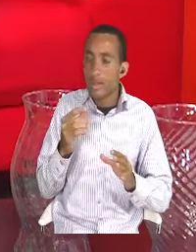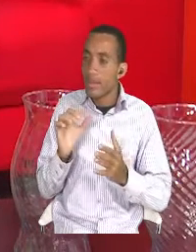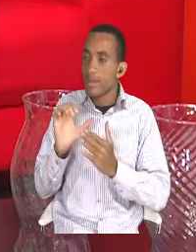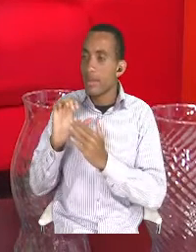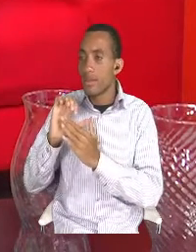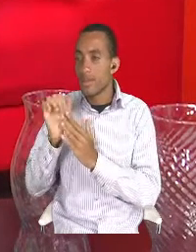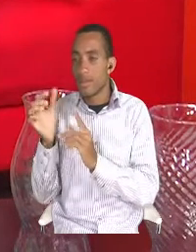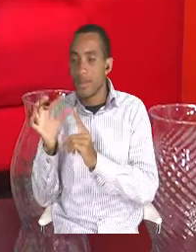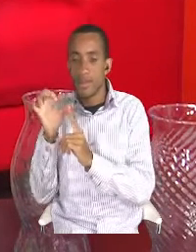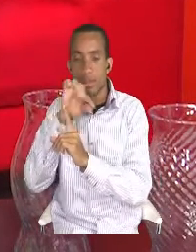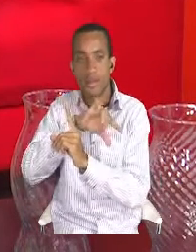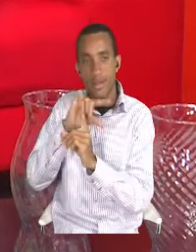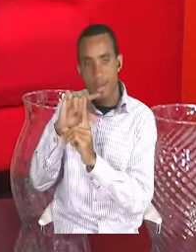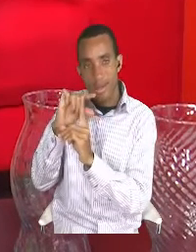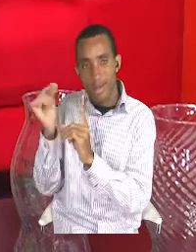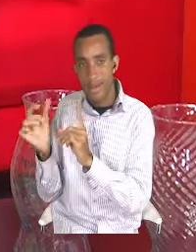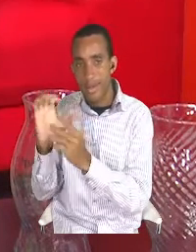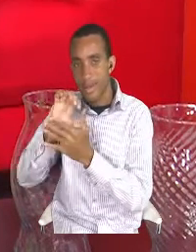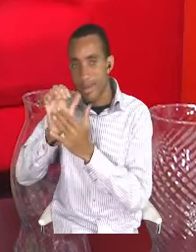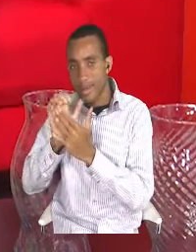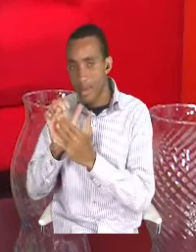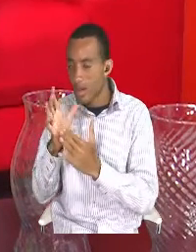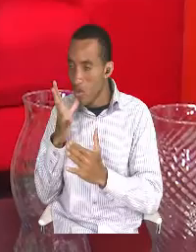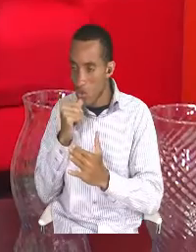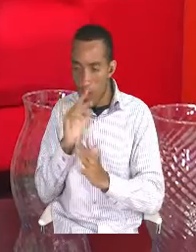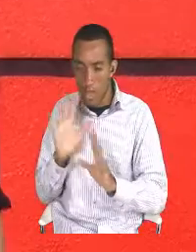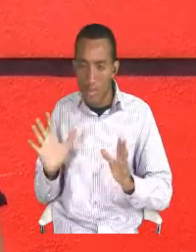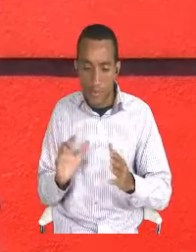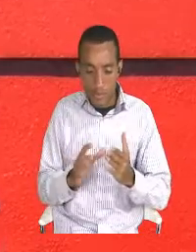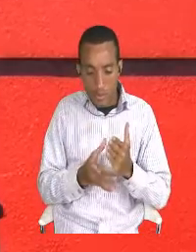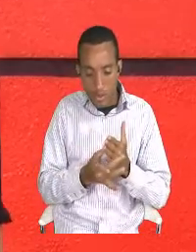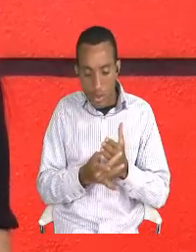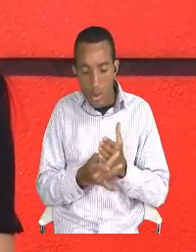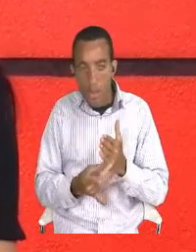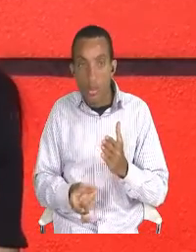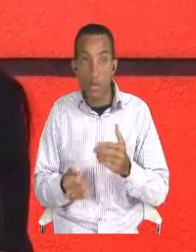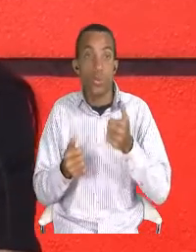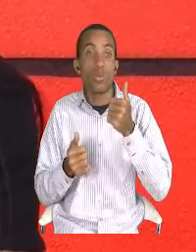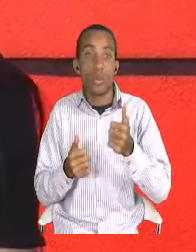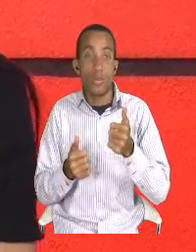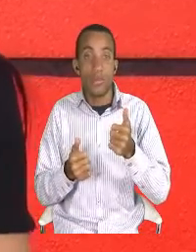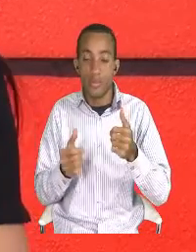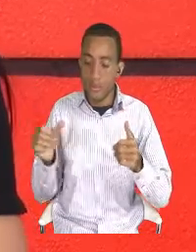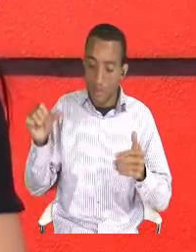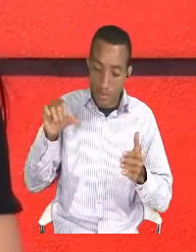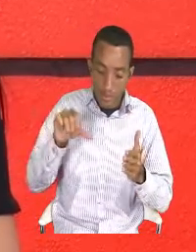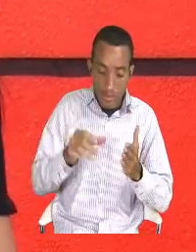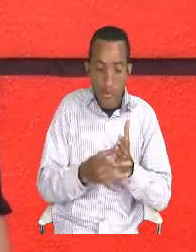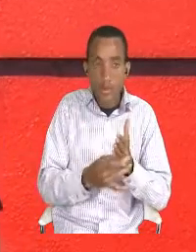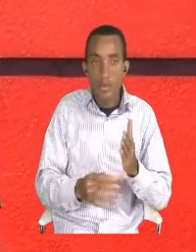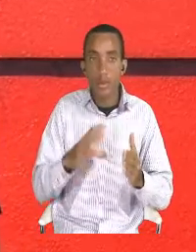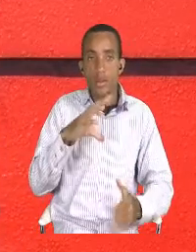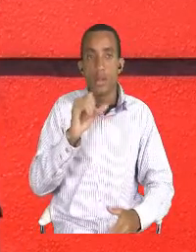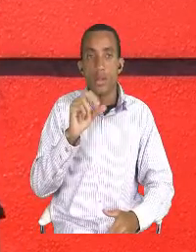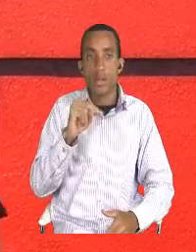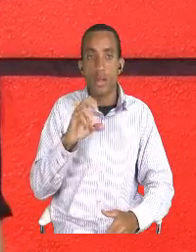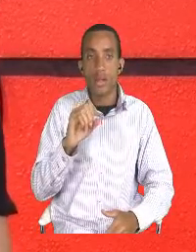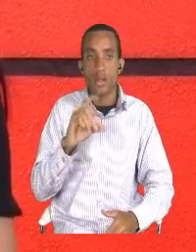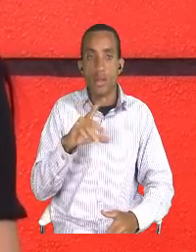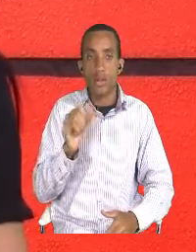integral. También utilizamos grasas buenas como el aceite de canola o el aceite de coco, el aceite de oliva, no utilizamos grasas